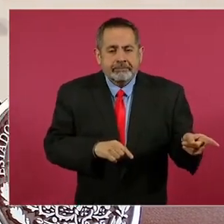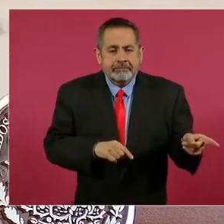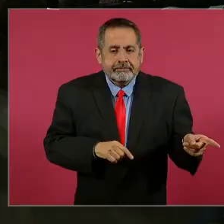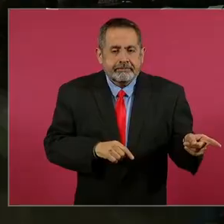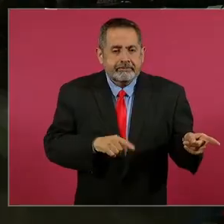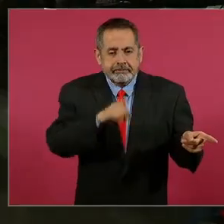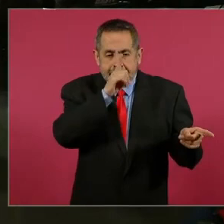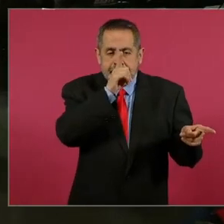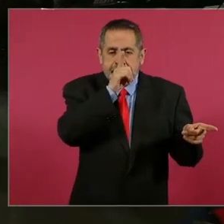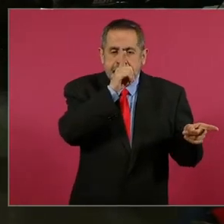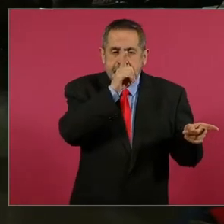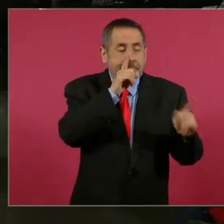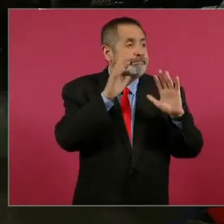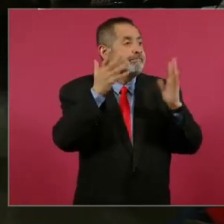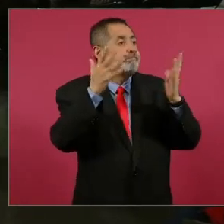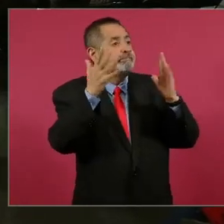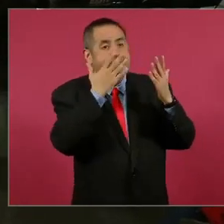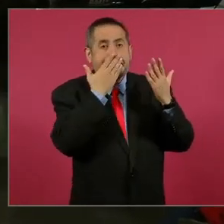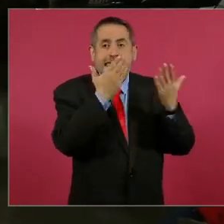a aplaudirle.